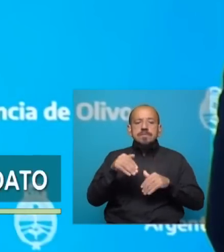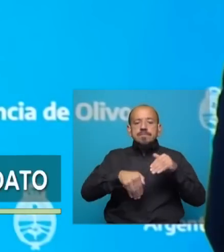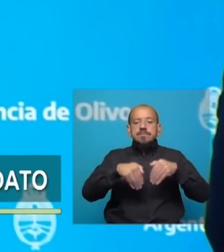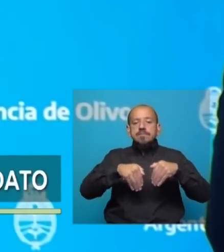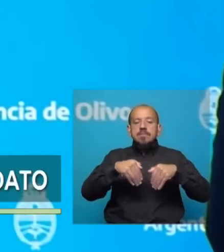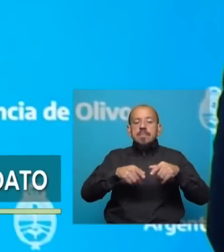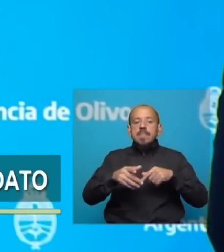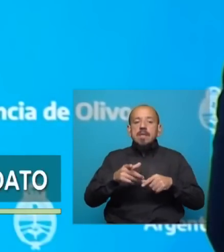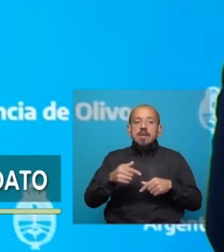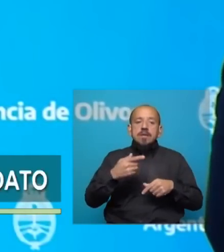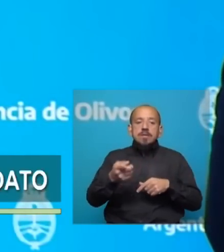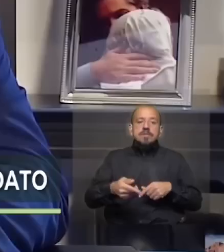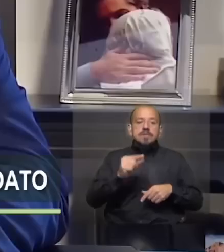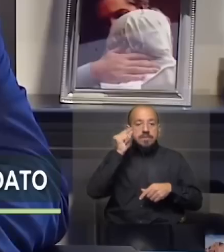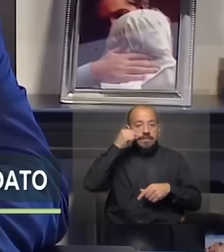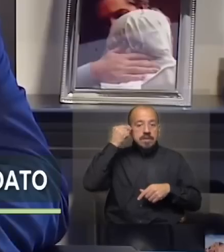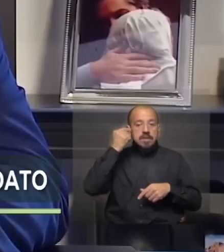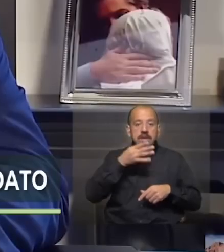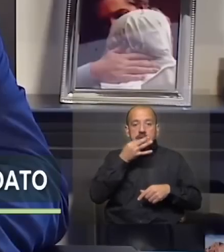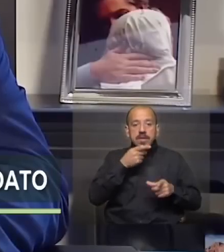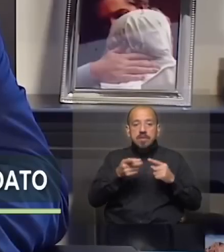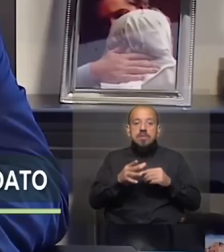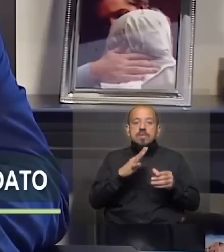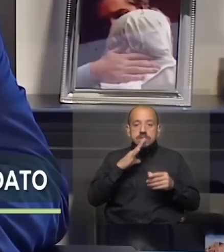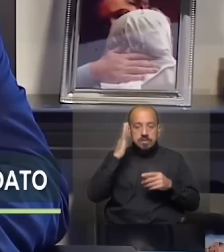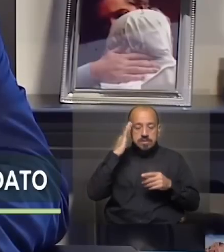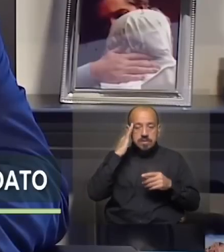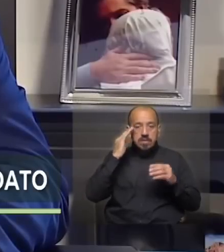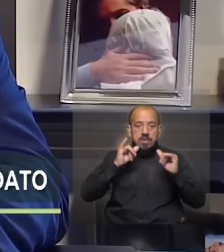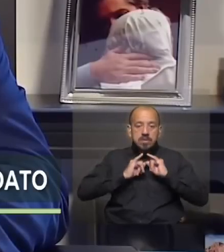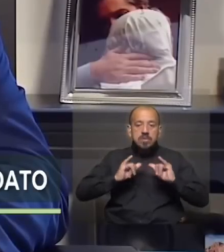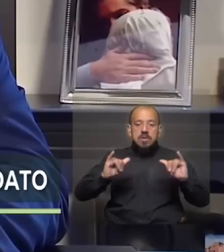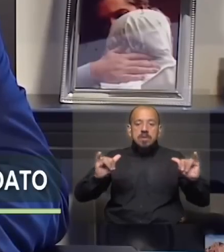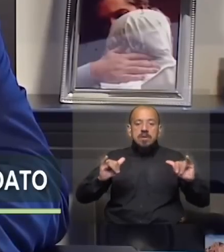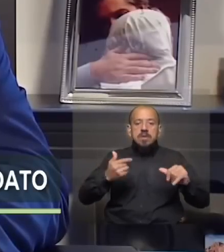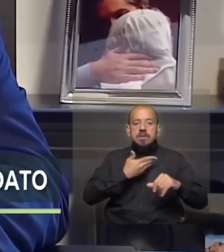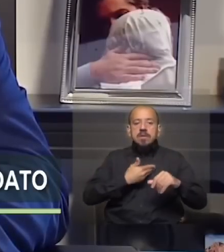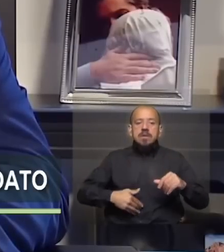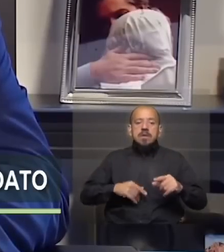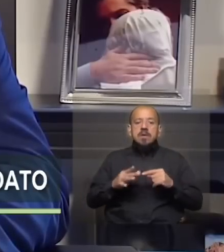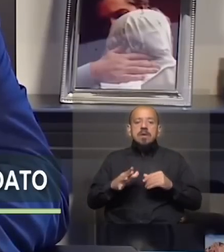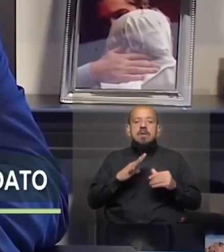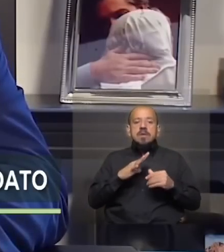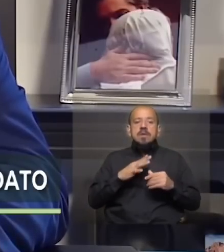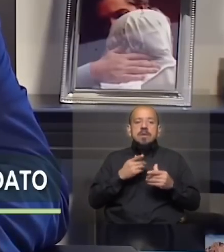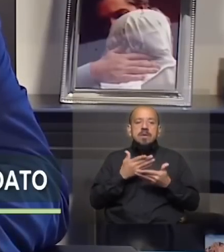presidenciales el presidente argentino dijo saber lo que es una campaña presidencial y él dejaste físico que provoca explicando que lo que